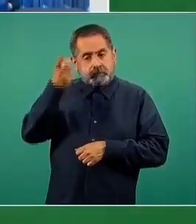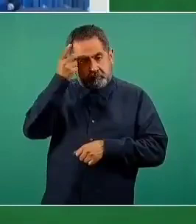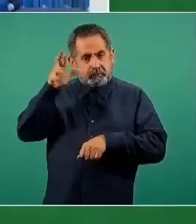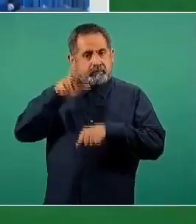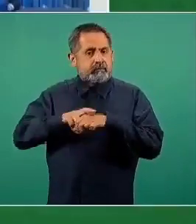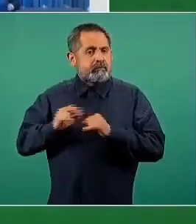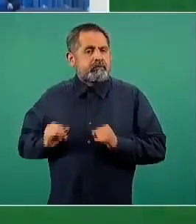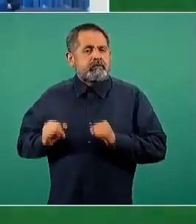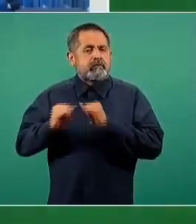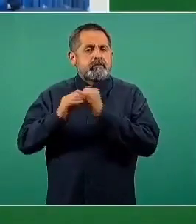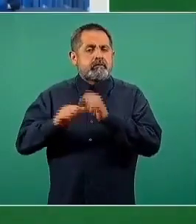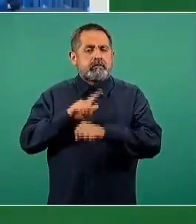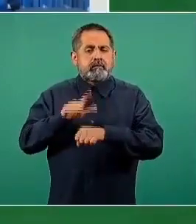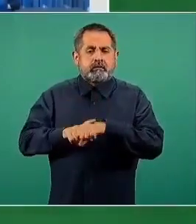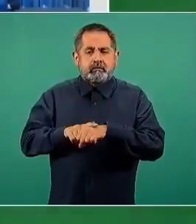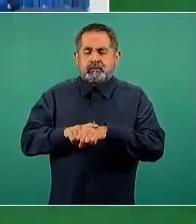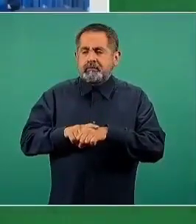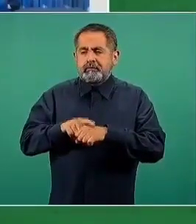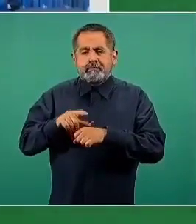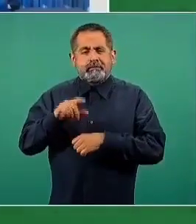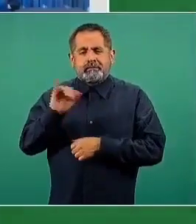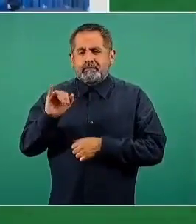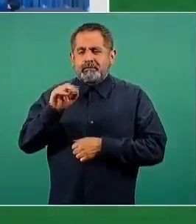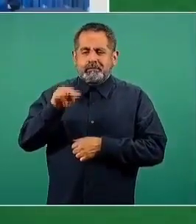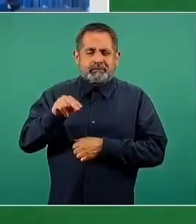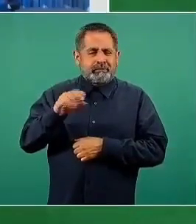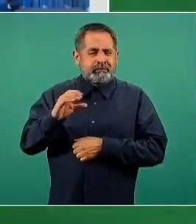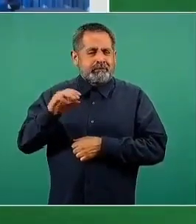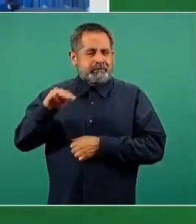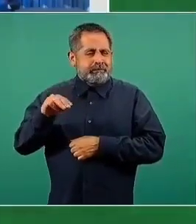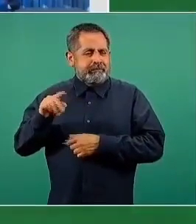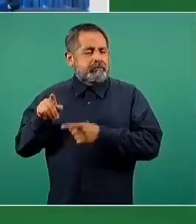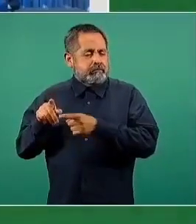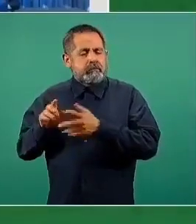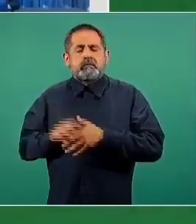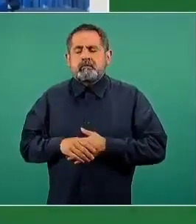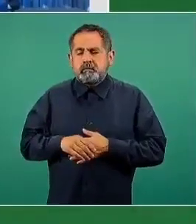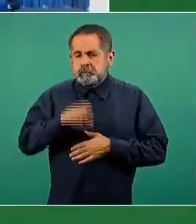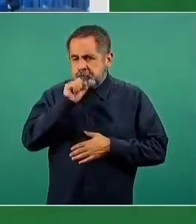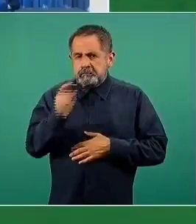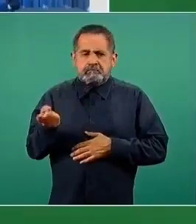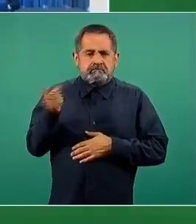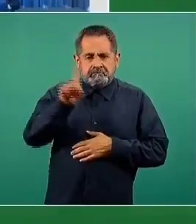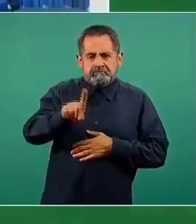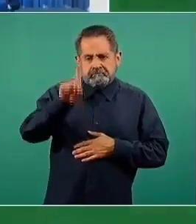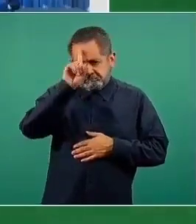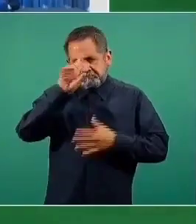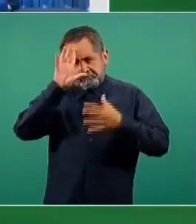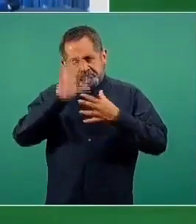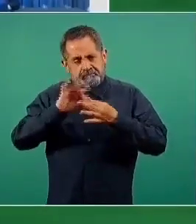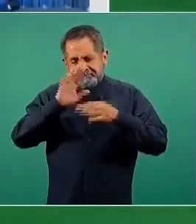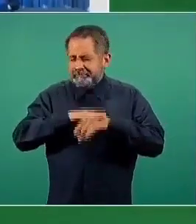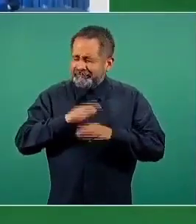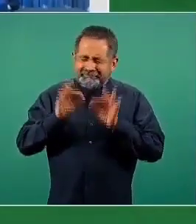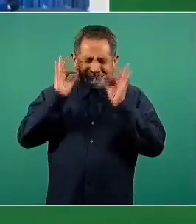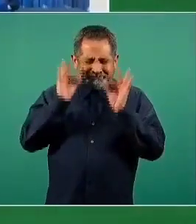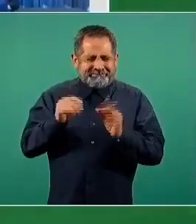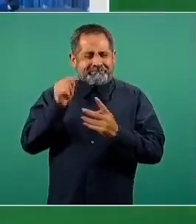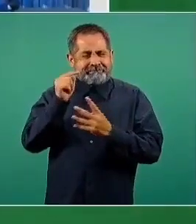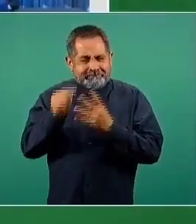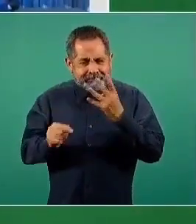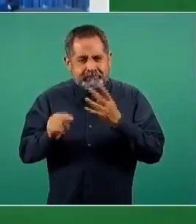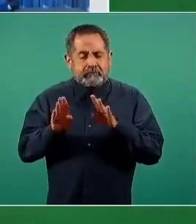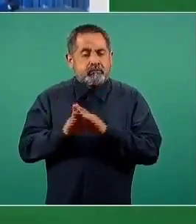Instituto Nacional de Nutrición y Ciencias Médicas Salvador Subirán, nos hablará del otro segmento de recomendaciones más específicas